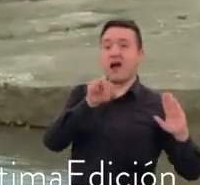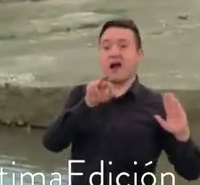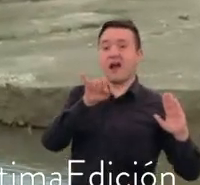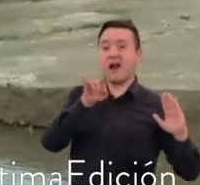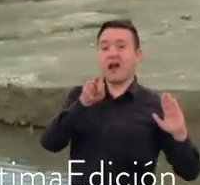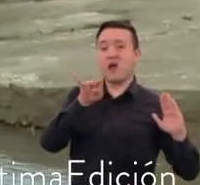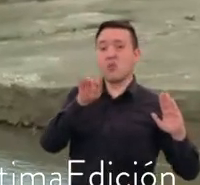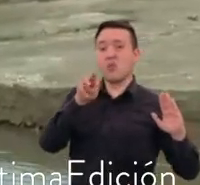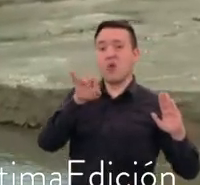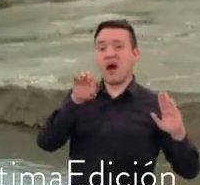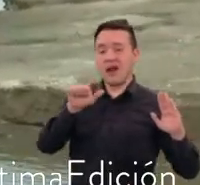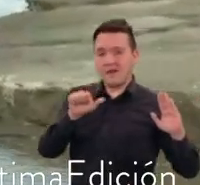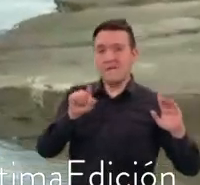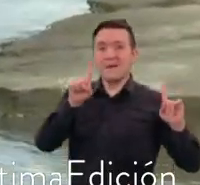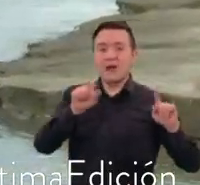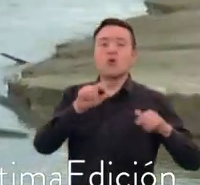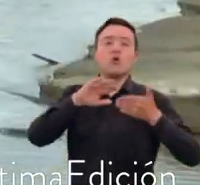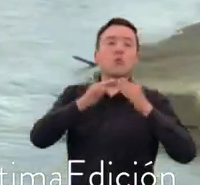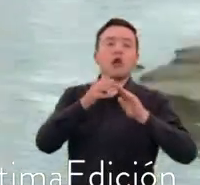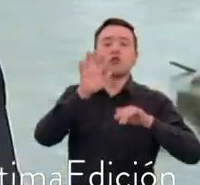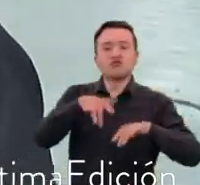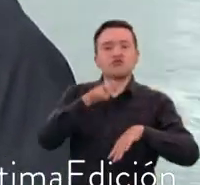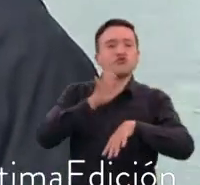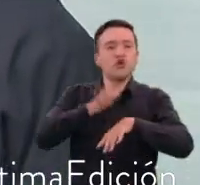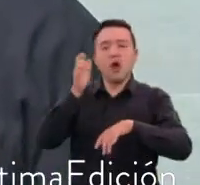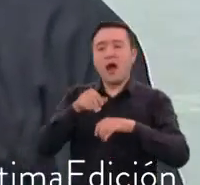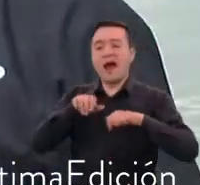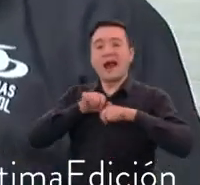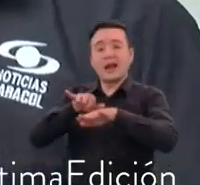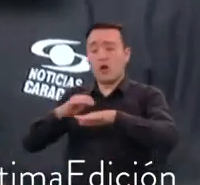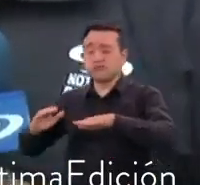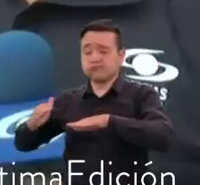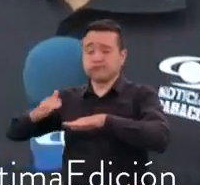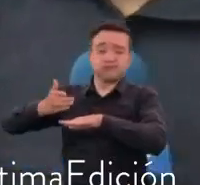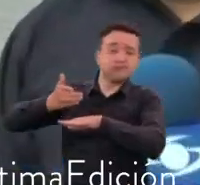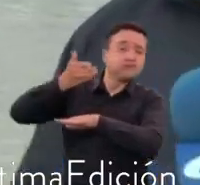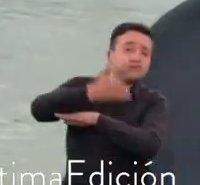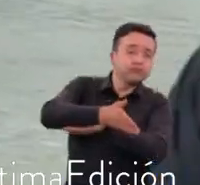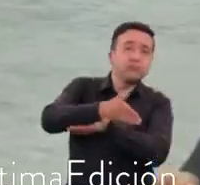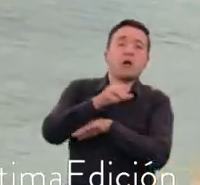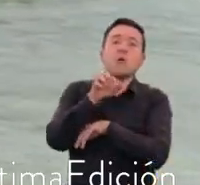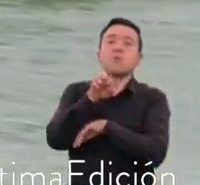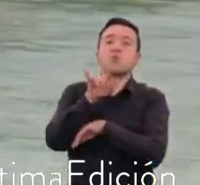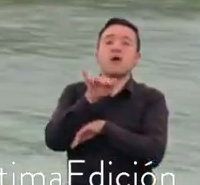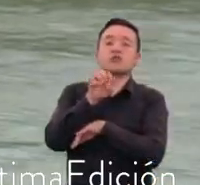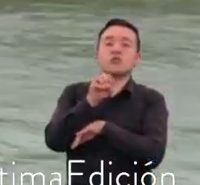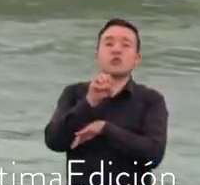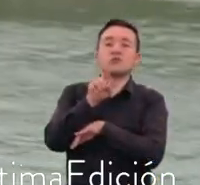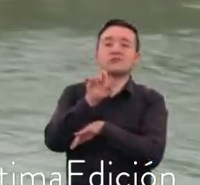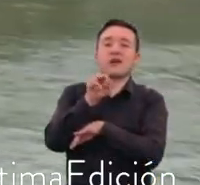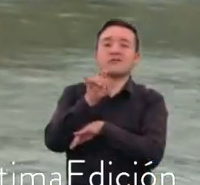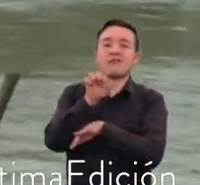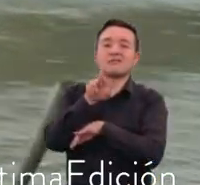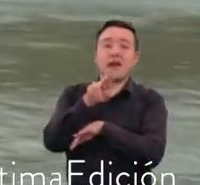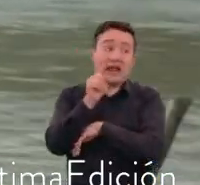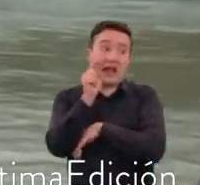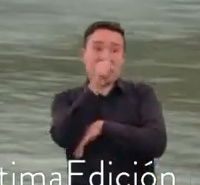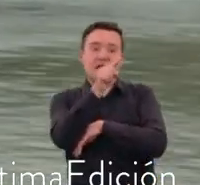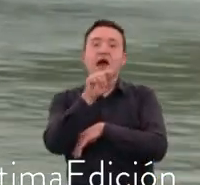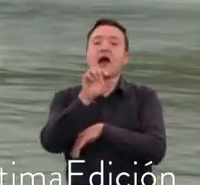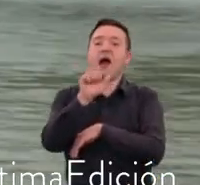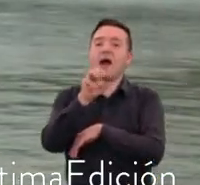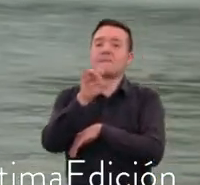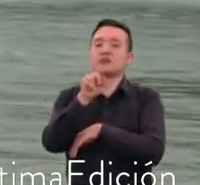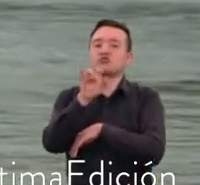mayoría de oportunidades de cruzar el río para llegar hasta puerto santander en el amazonas para recibir atención médica y contar con algunos